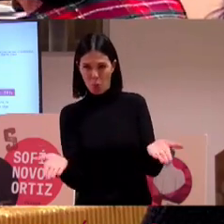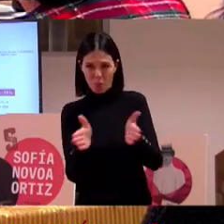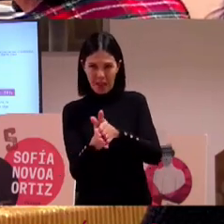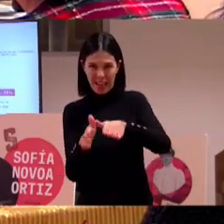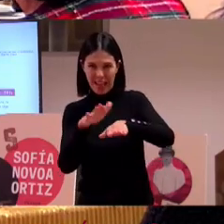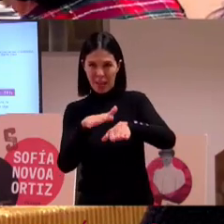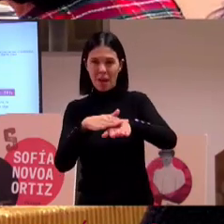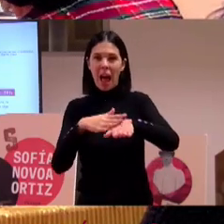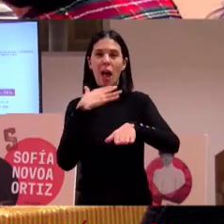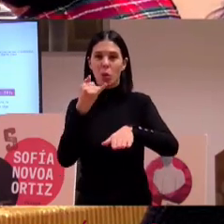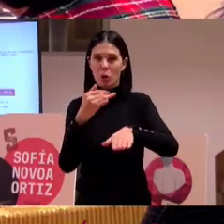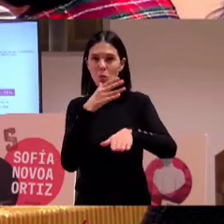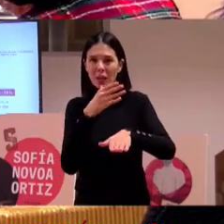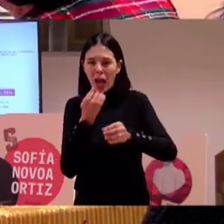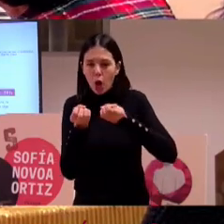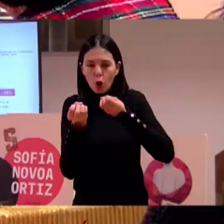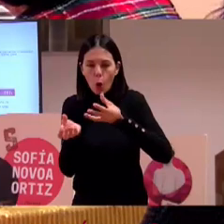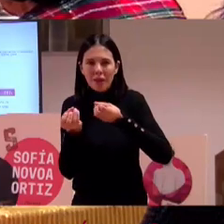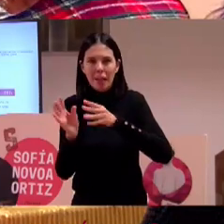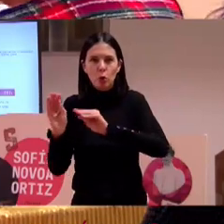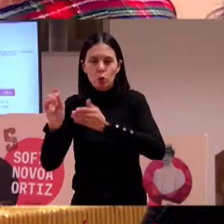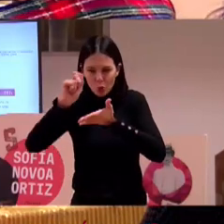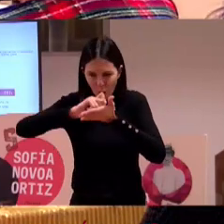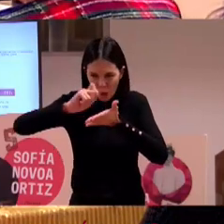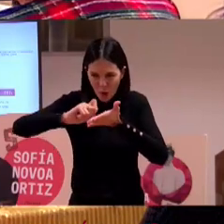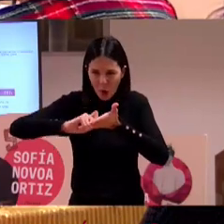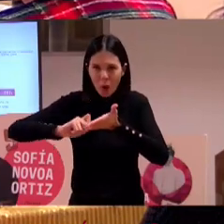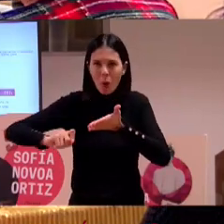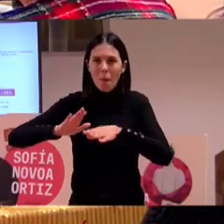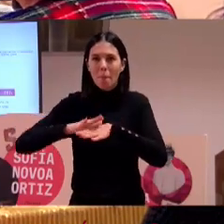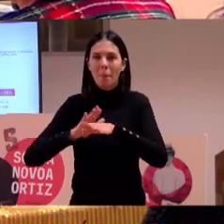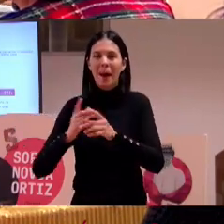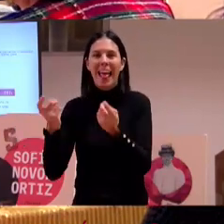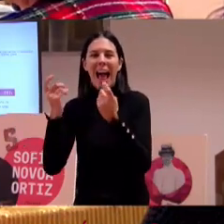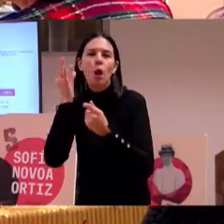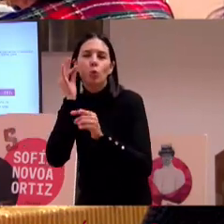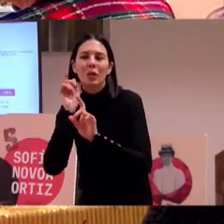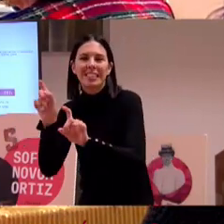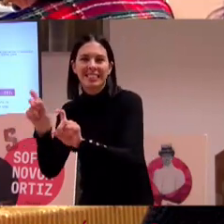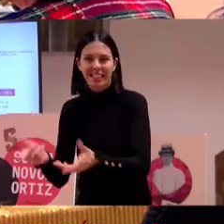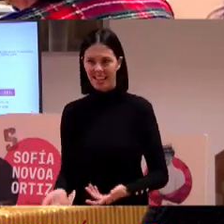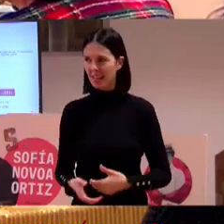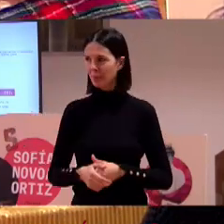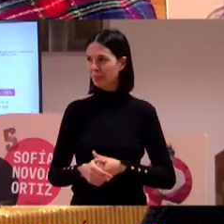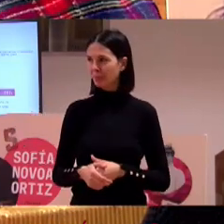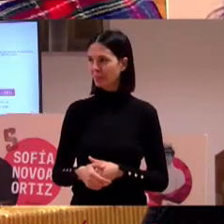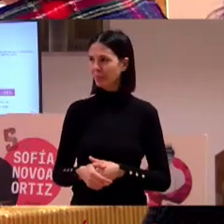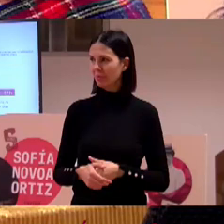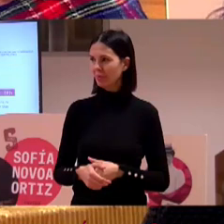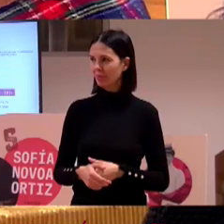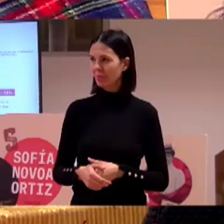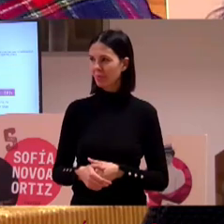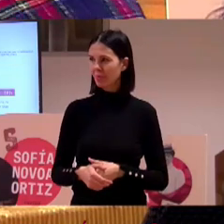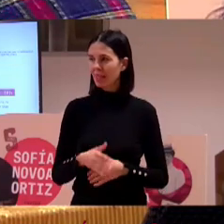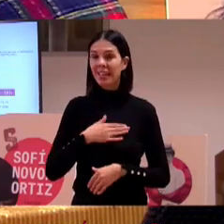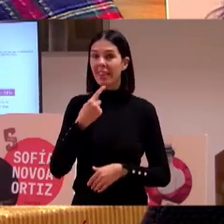tenía los comentarios de ella para enseñárselo a sus alumnas. Y que, o sea, que yo